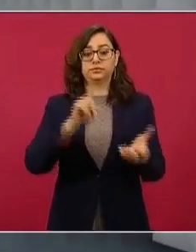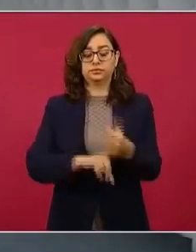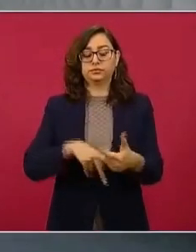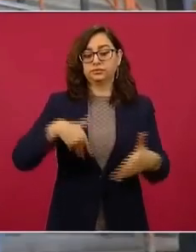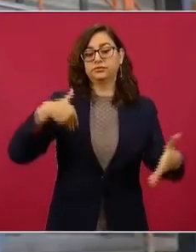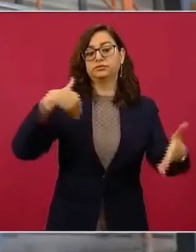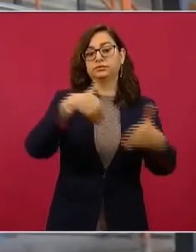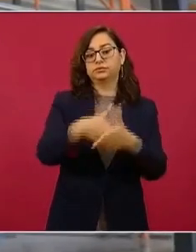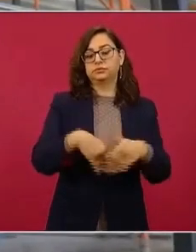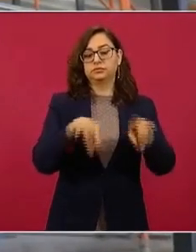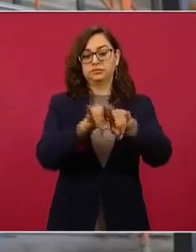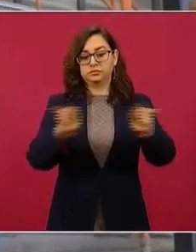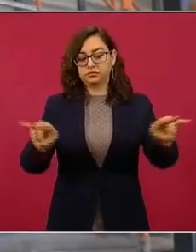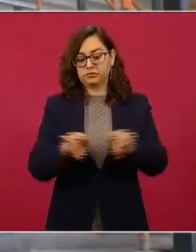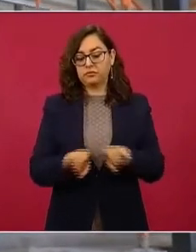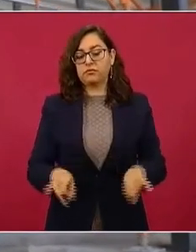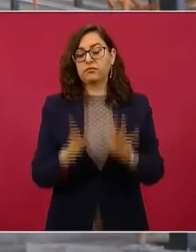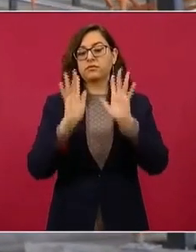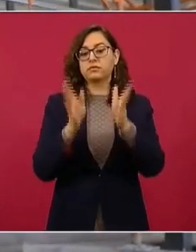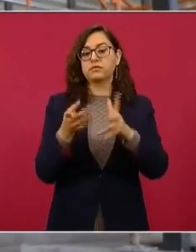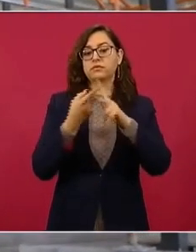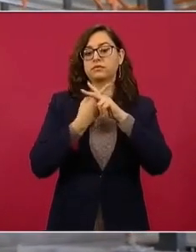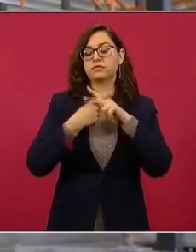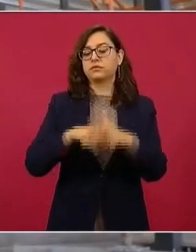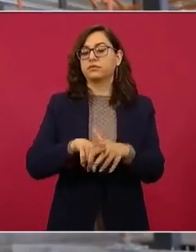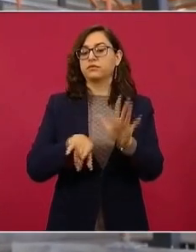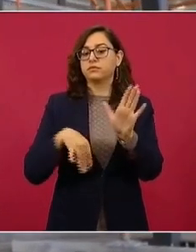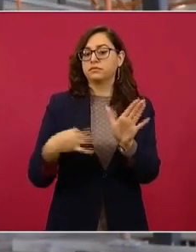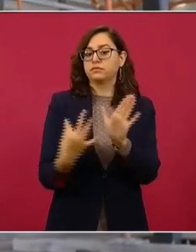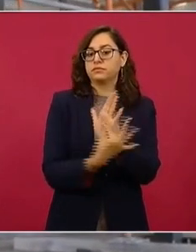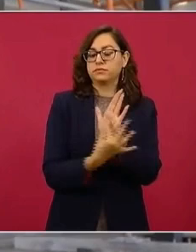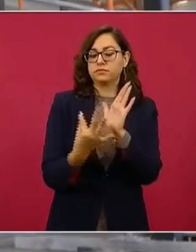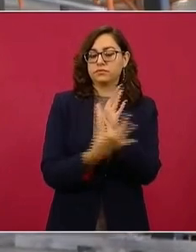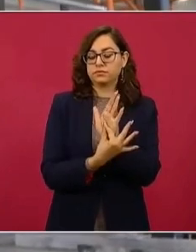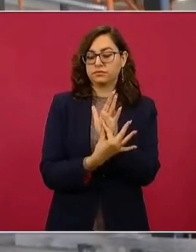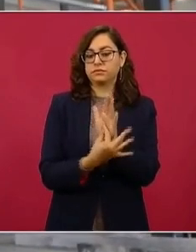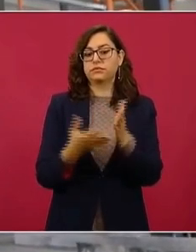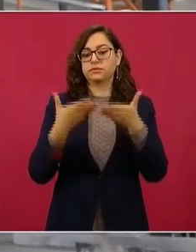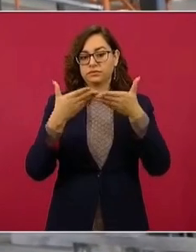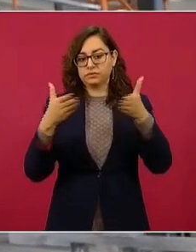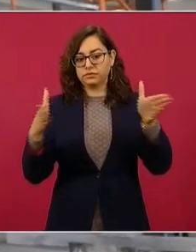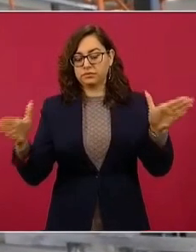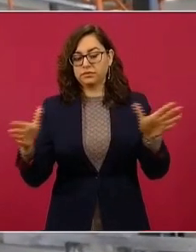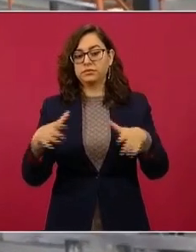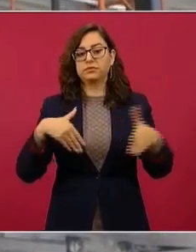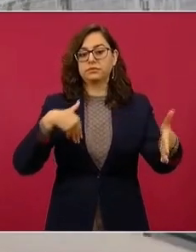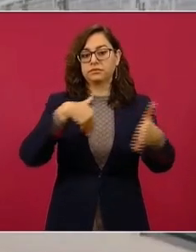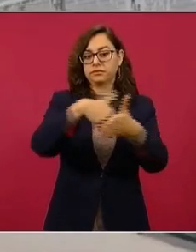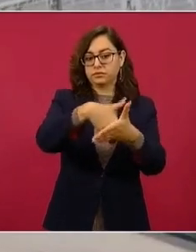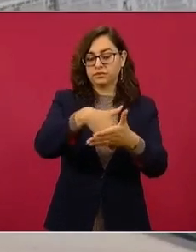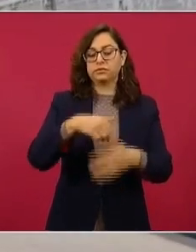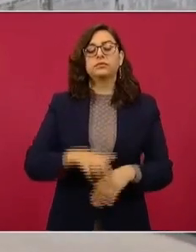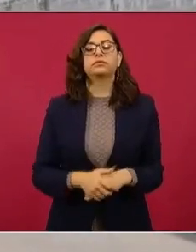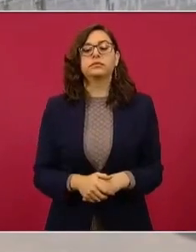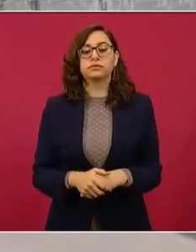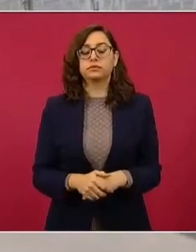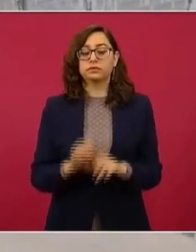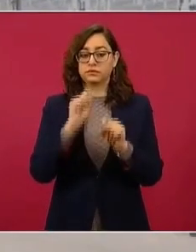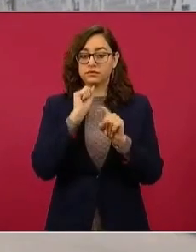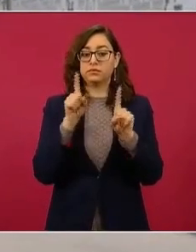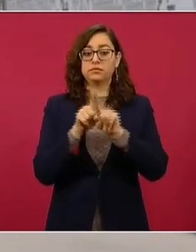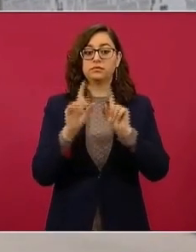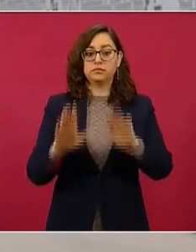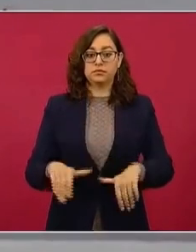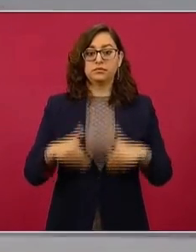terrestre, se realiza el montaje de estructura metálica para la entreplanta abierta de la terminal de autobuses, así como en encubierta del